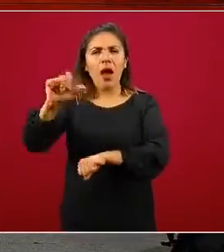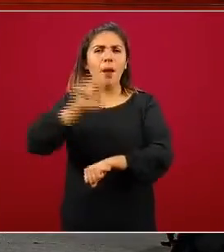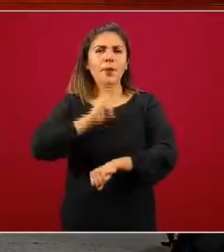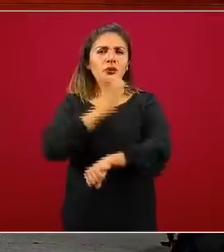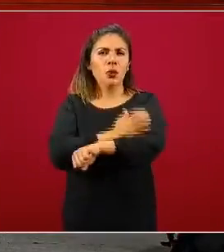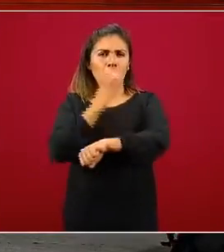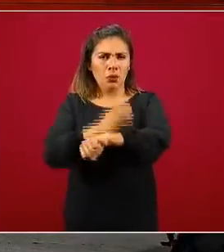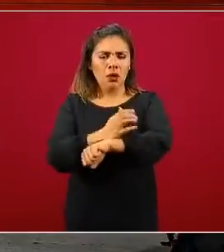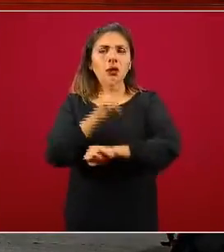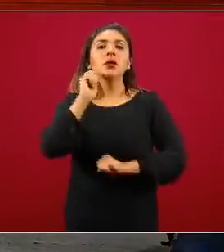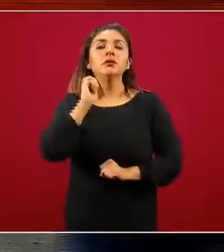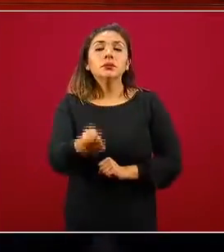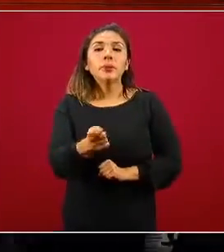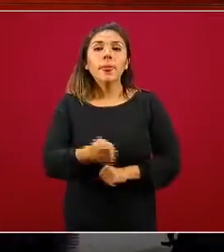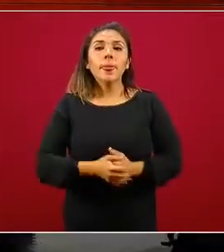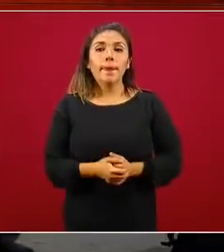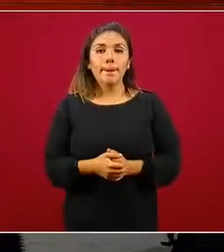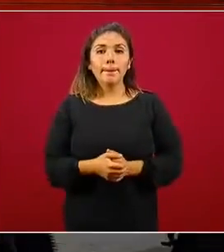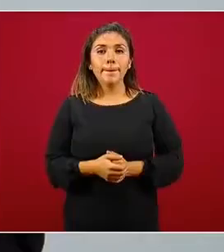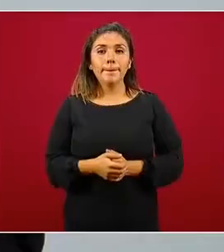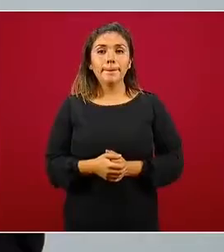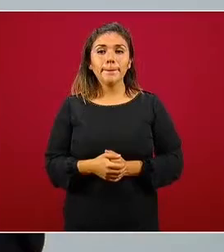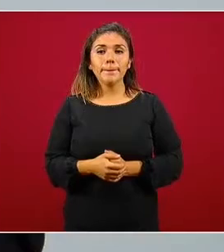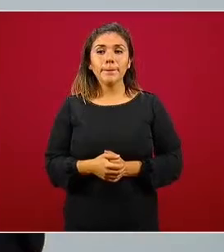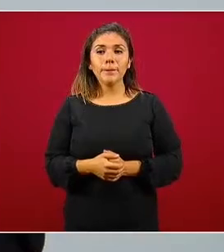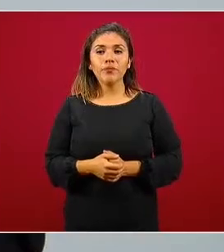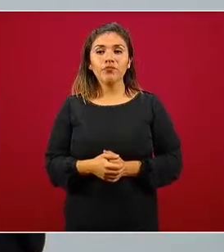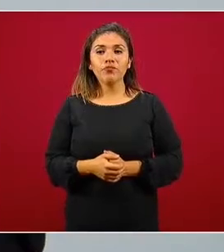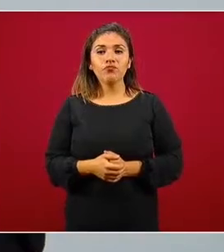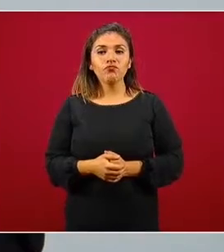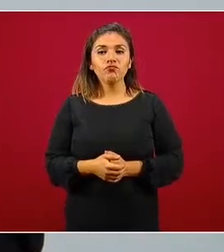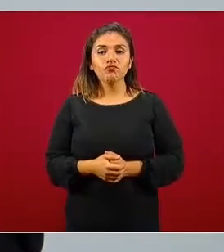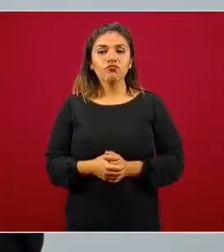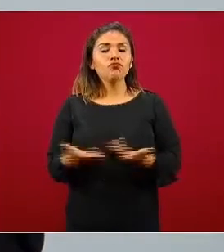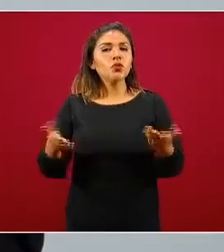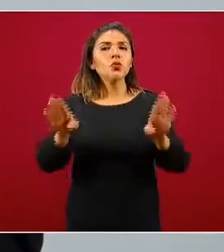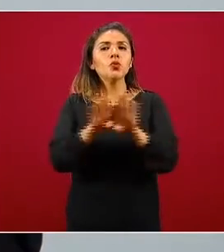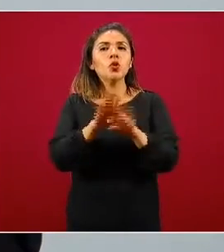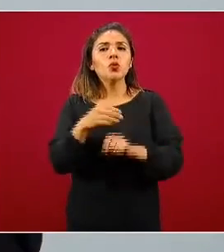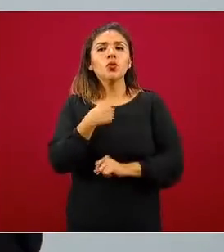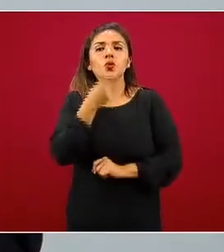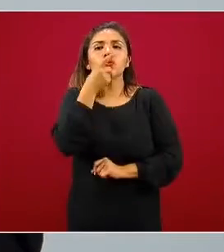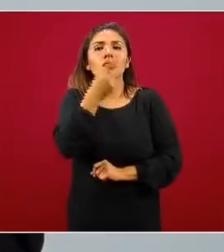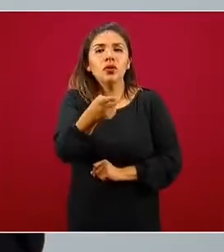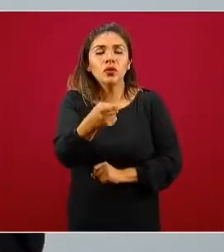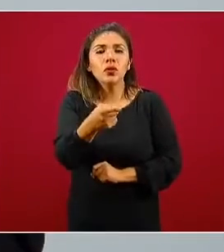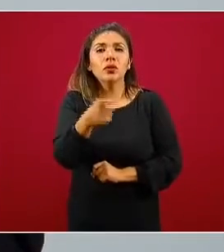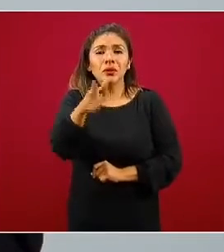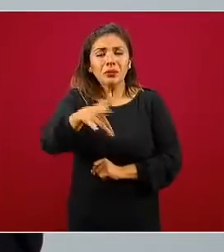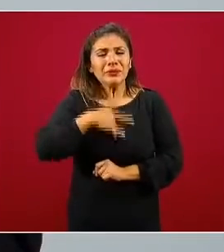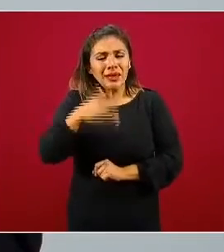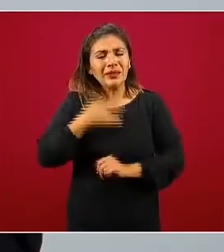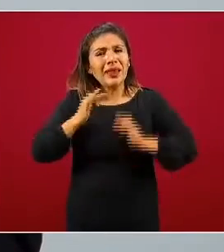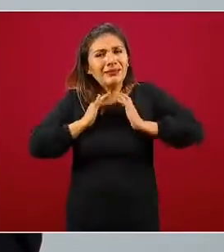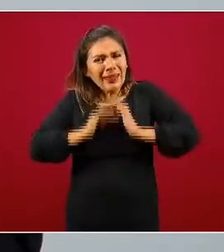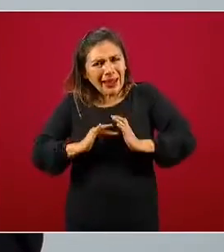compañeras es, no hay forma de decirle, siéntete